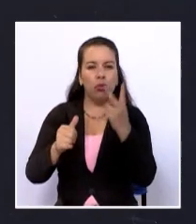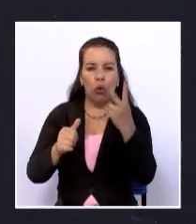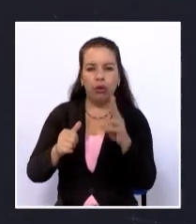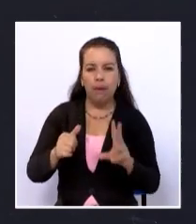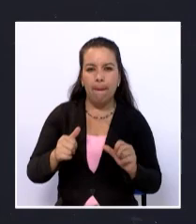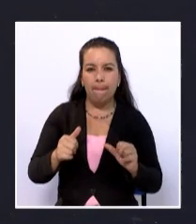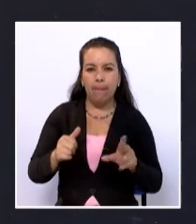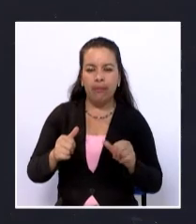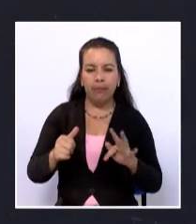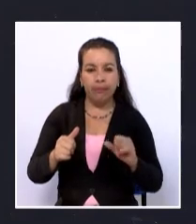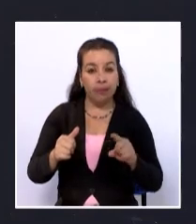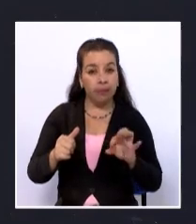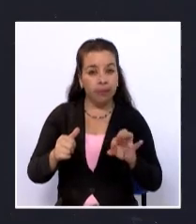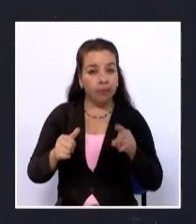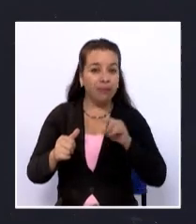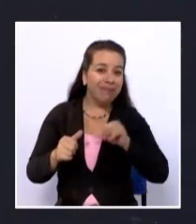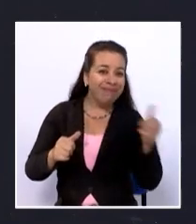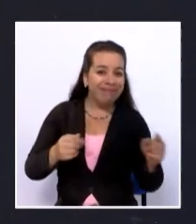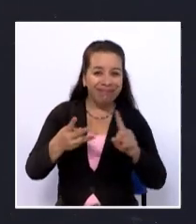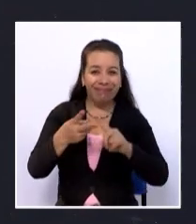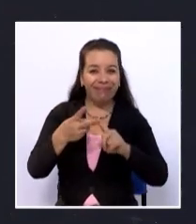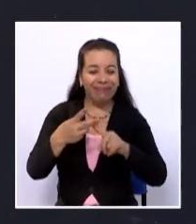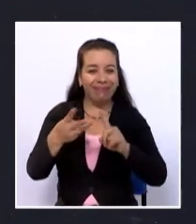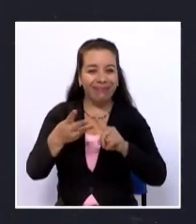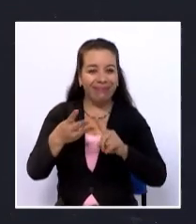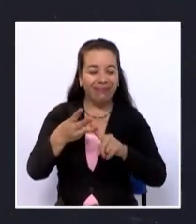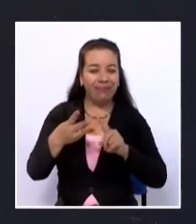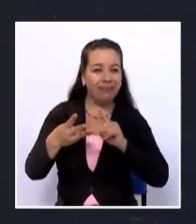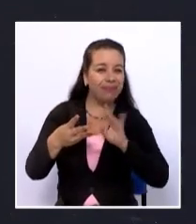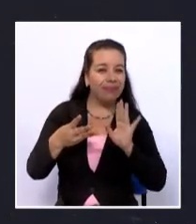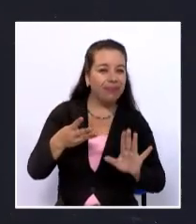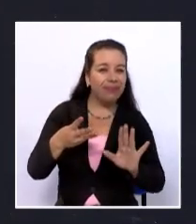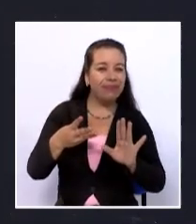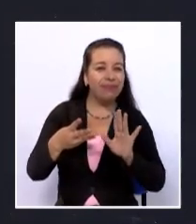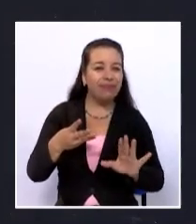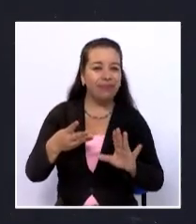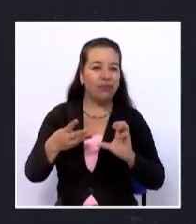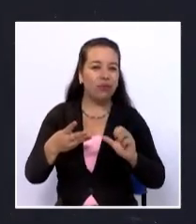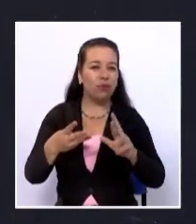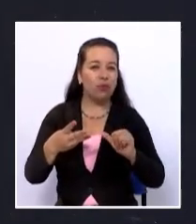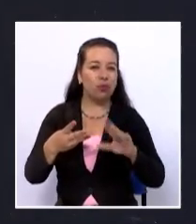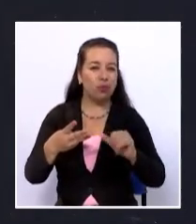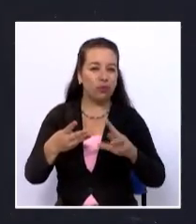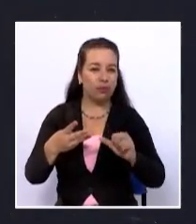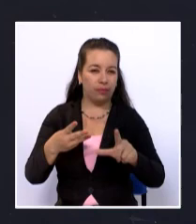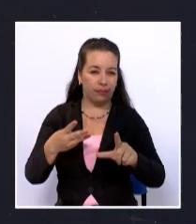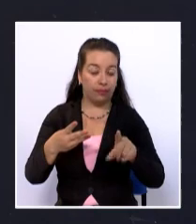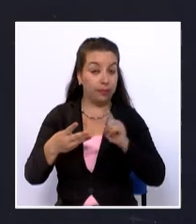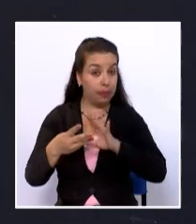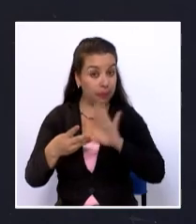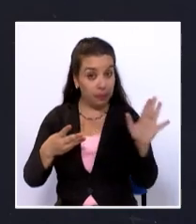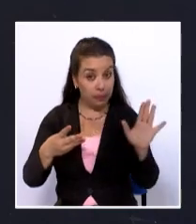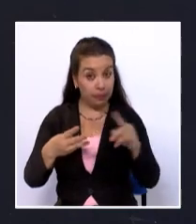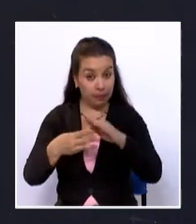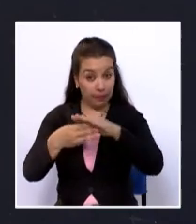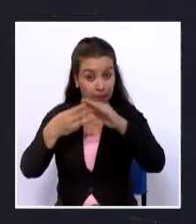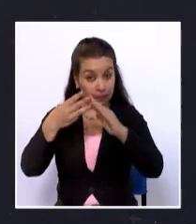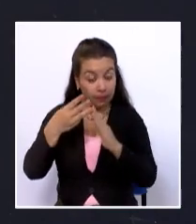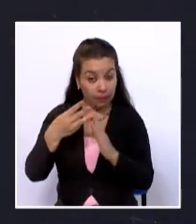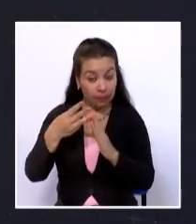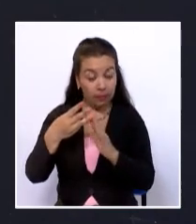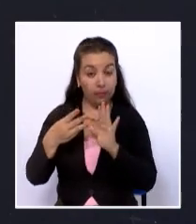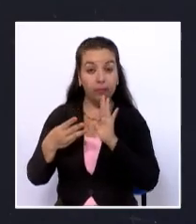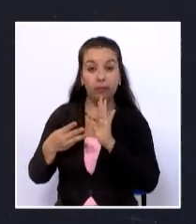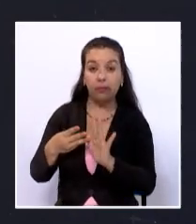y el más profundo que es el componente del curar cierto en esta parte profundo a él